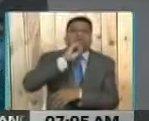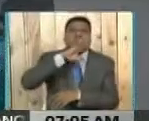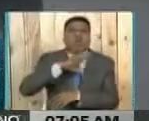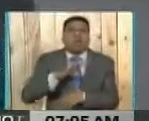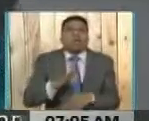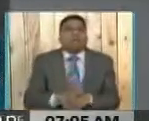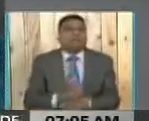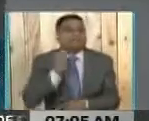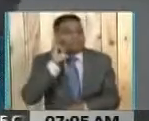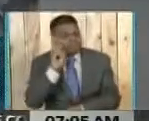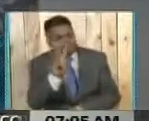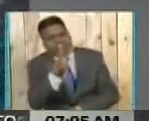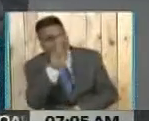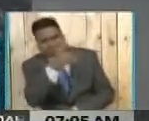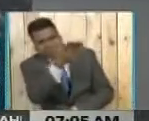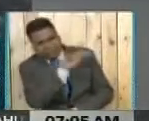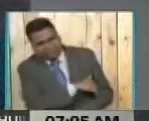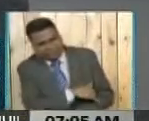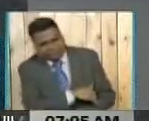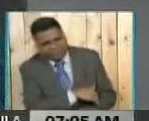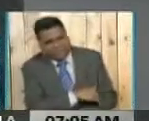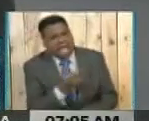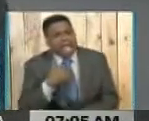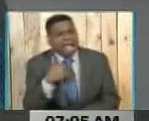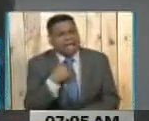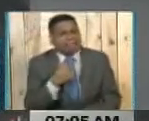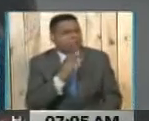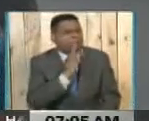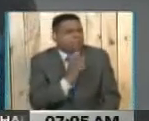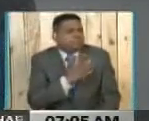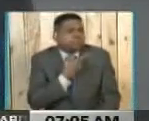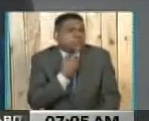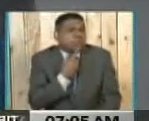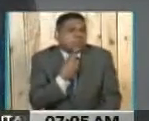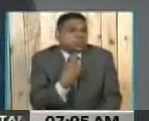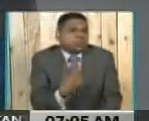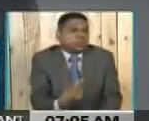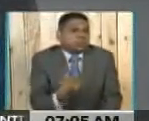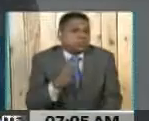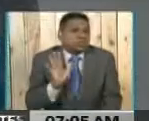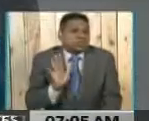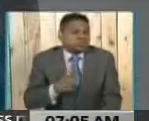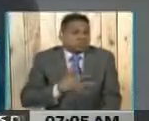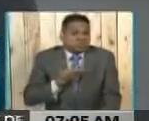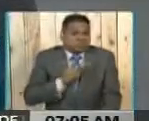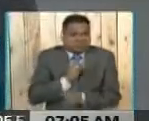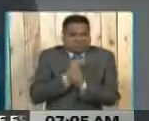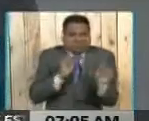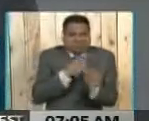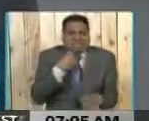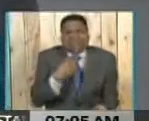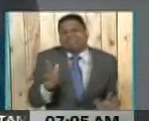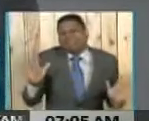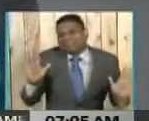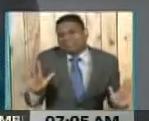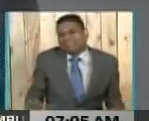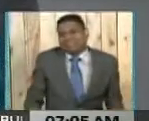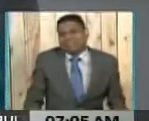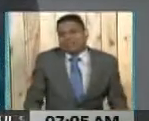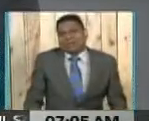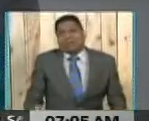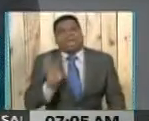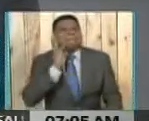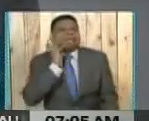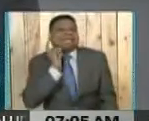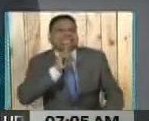Fíjate vos, eso no me corresponde a mí decirlo. Es una experiencia muy fuerte de los